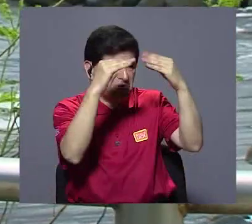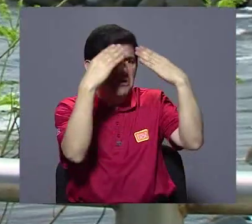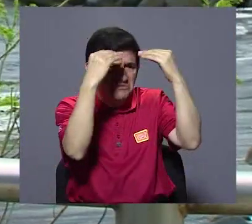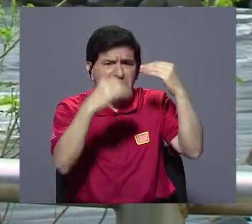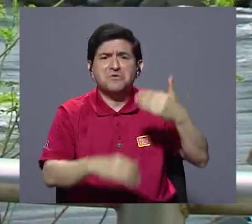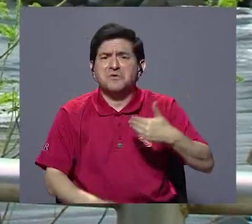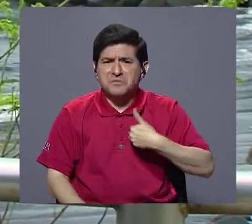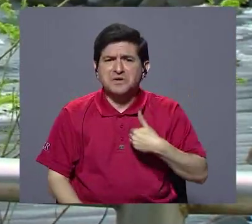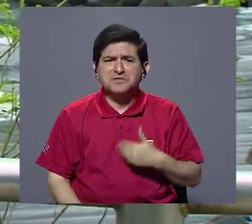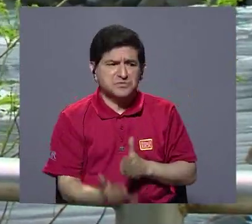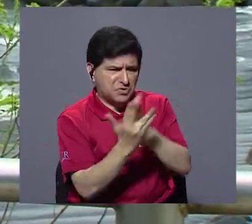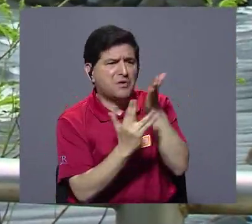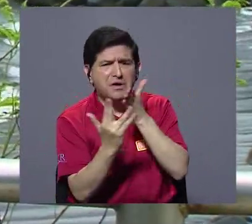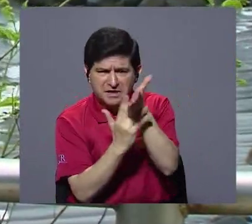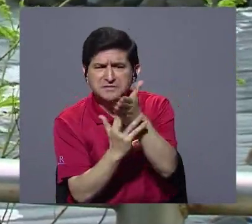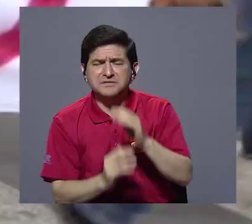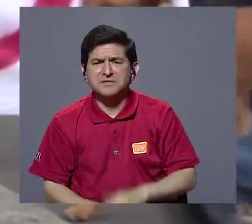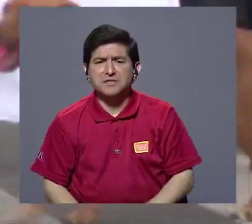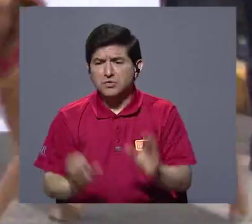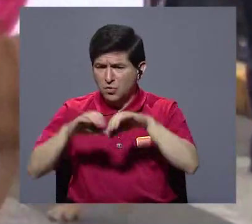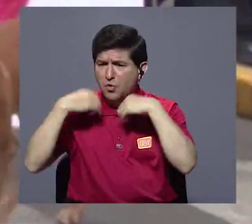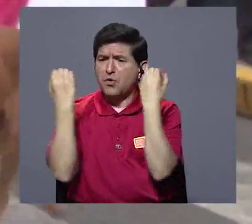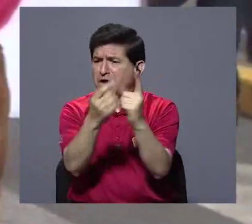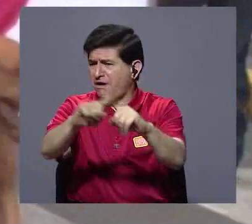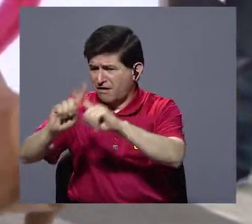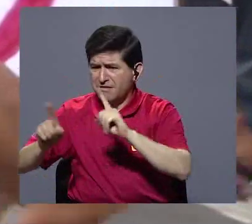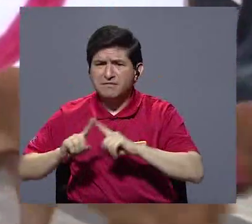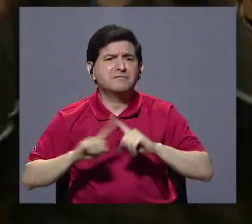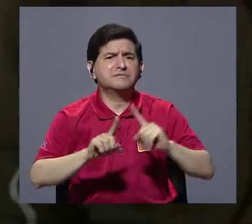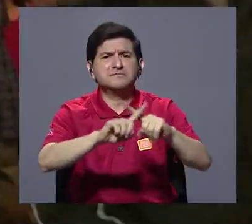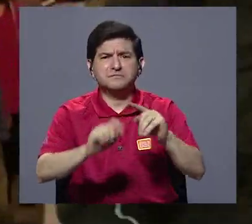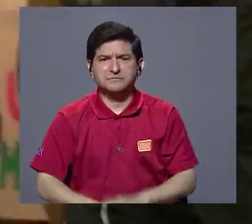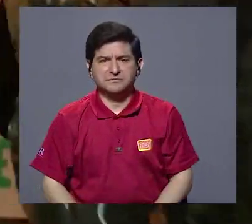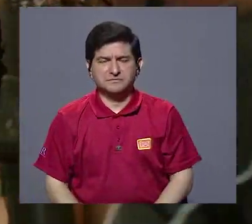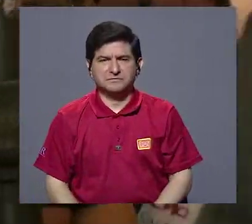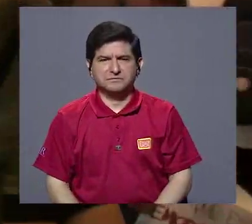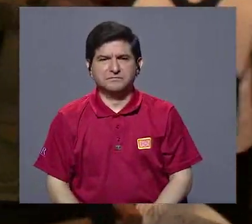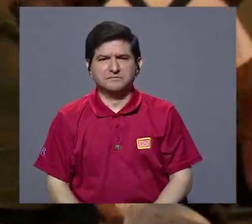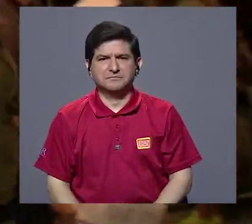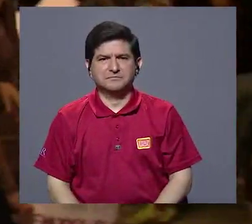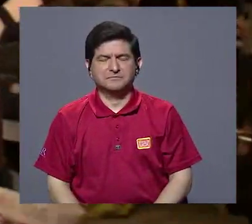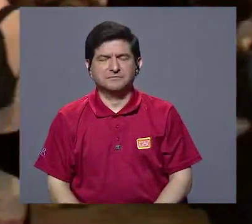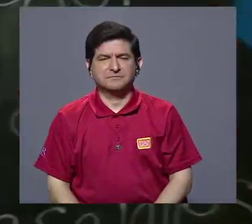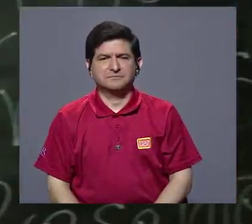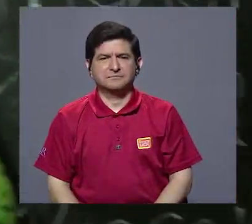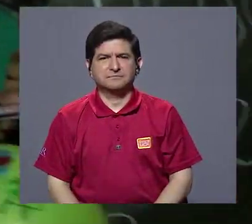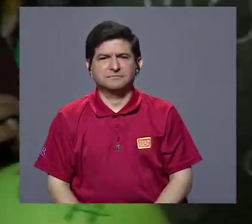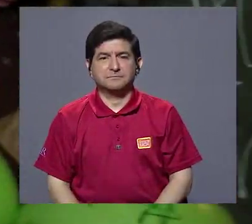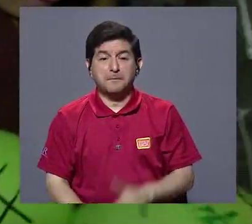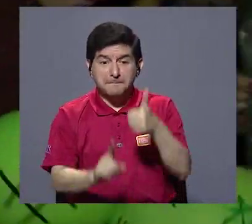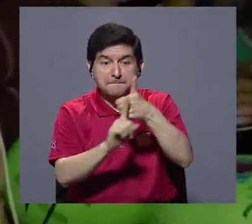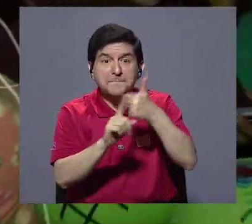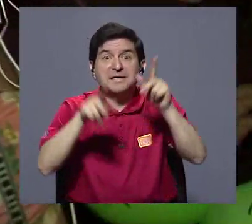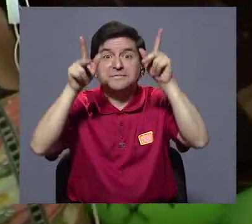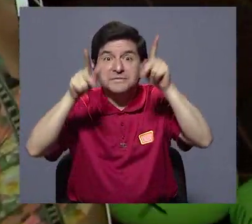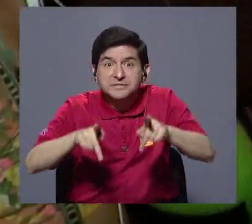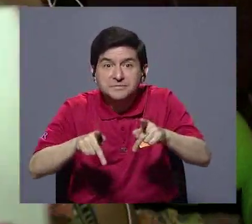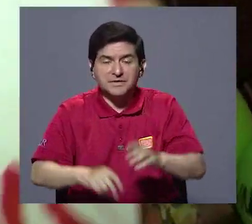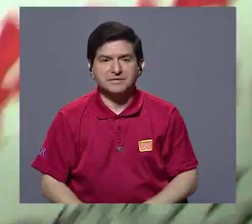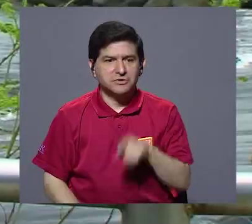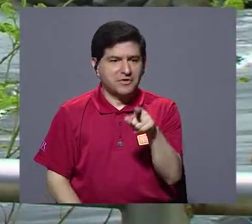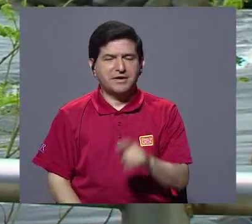hay información al alcance de la mano, hay organizaciones, inclusive las